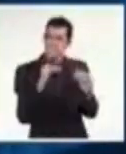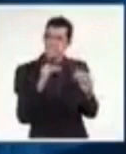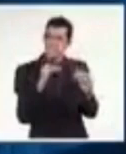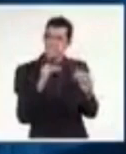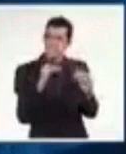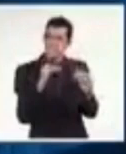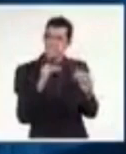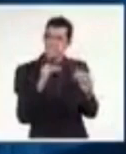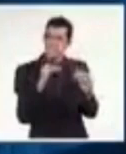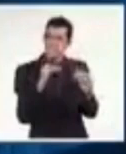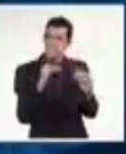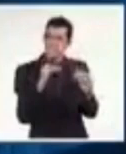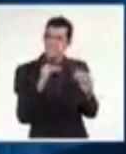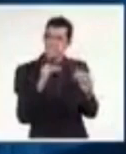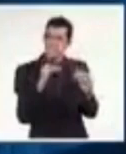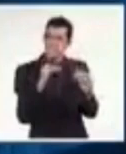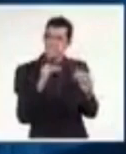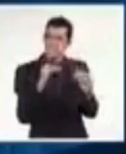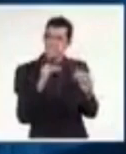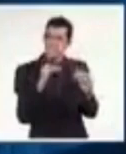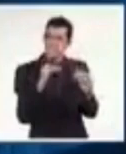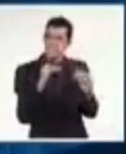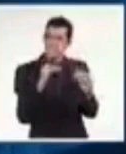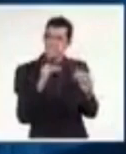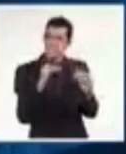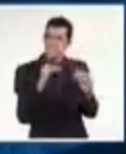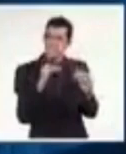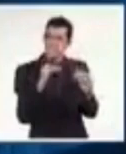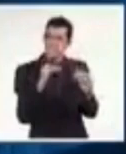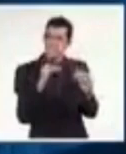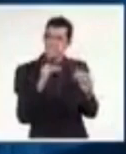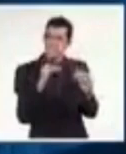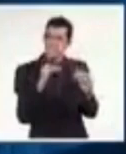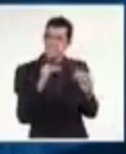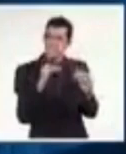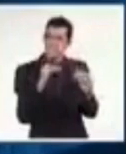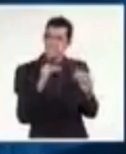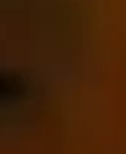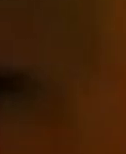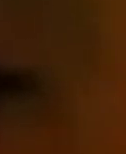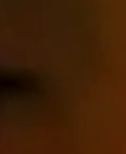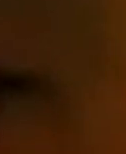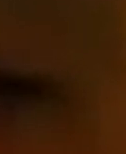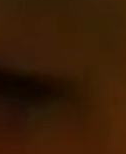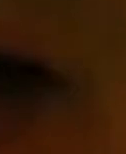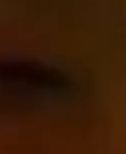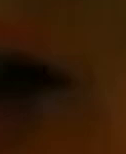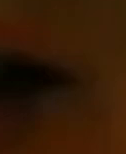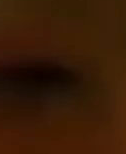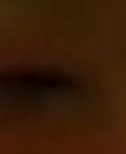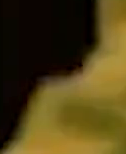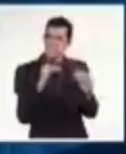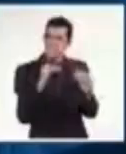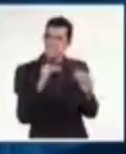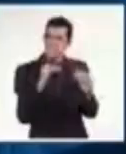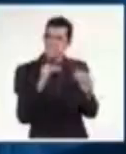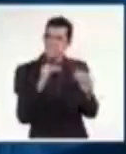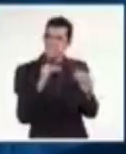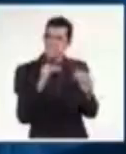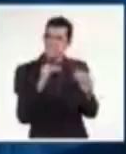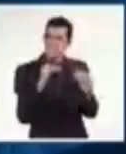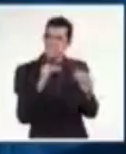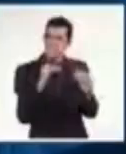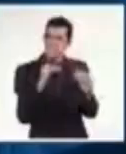ustedes caen. 10 de septiembre de 1988. ¿Les suena algo? No lo sé, tú dime. Pónganmelo